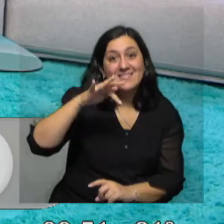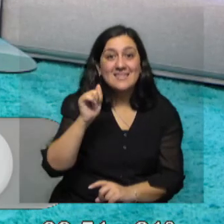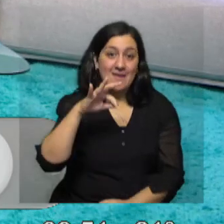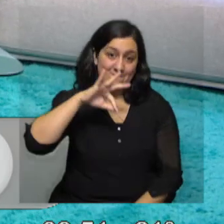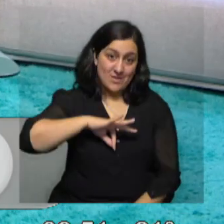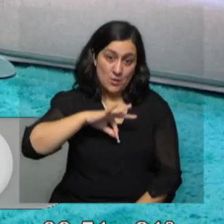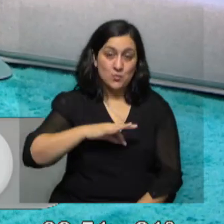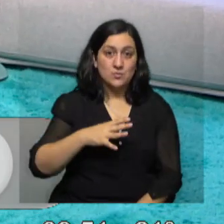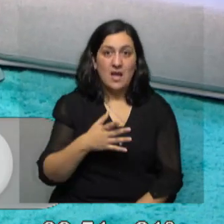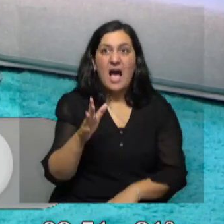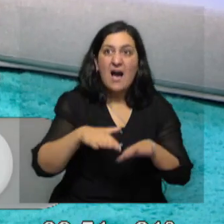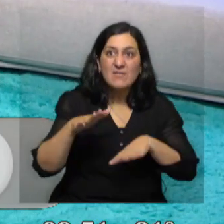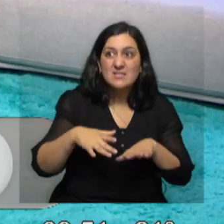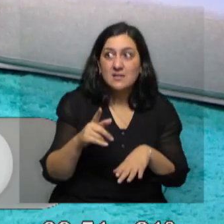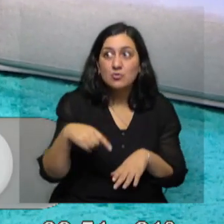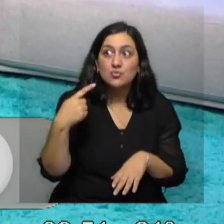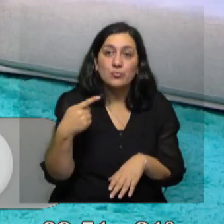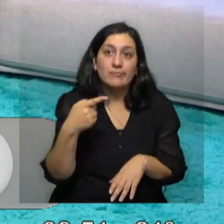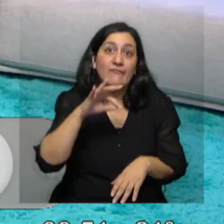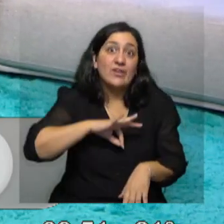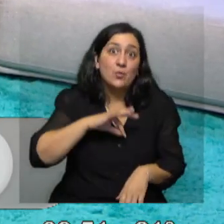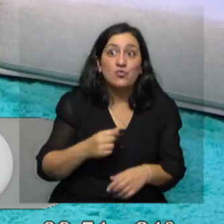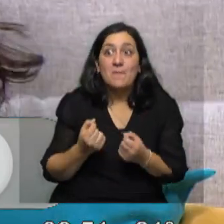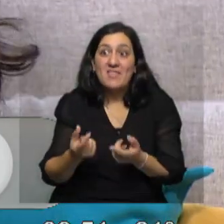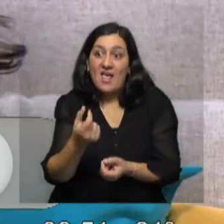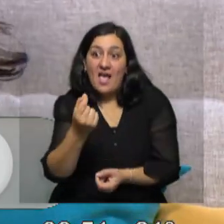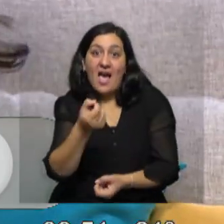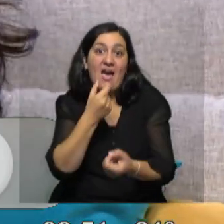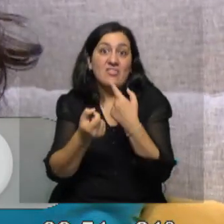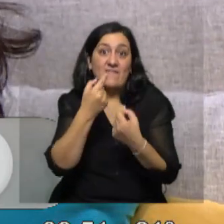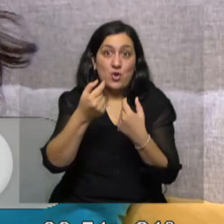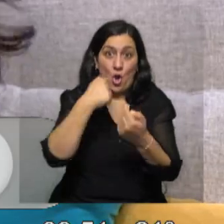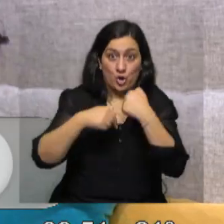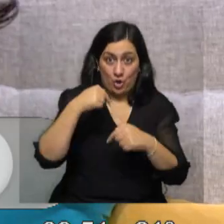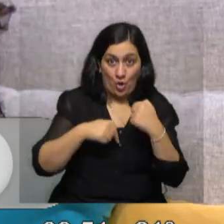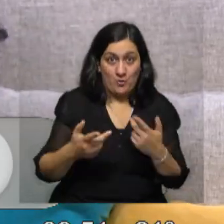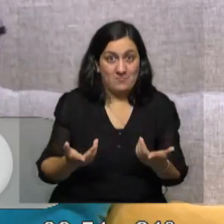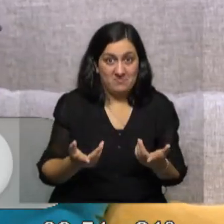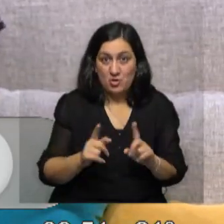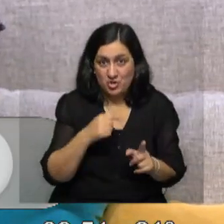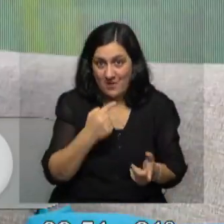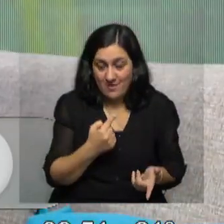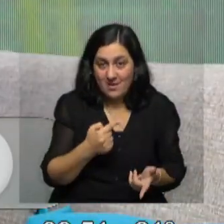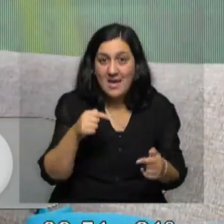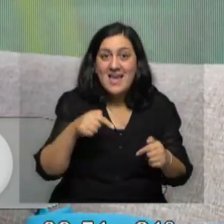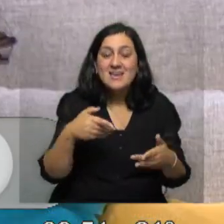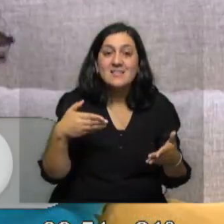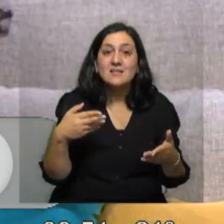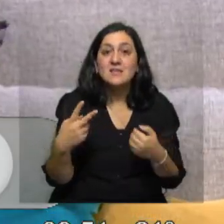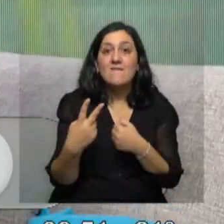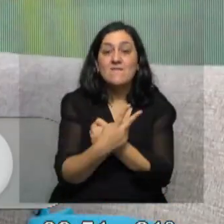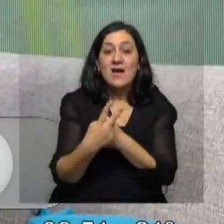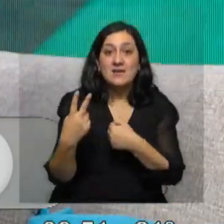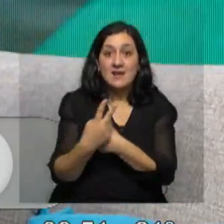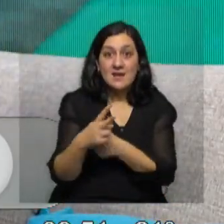ciertas resistencias en bichitos, pero eso viene para otra ocasión. Para no tener que usarlos, estas barreras son absolutamente efectivas, son 100% las